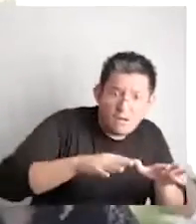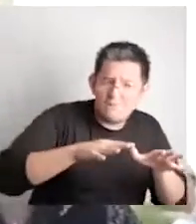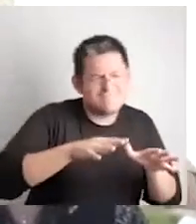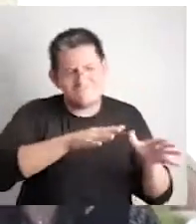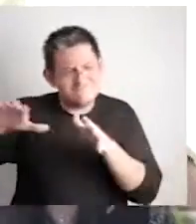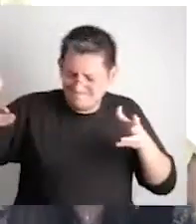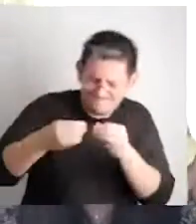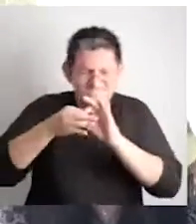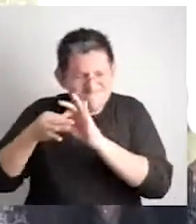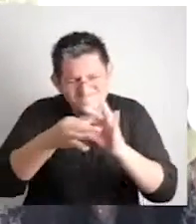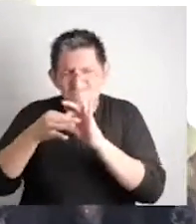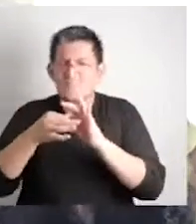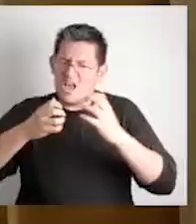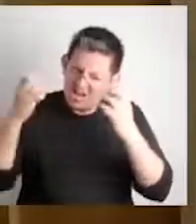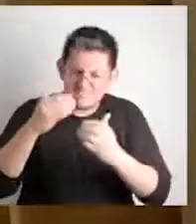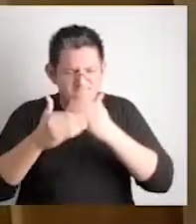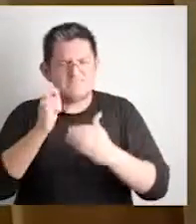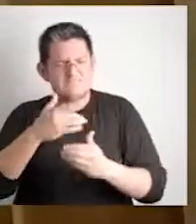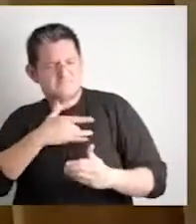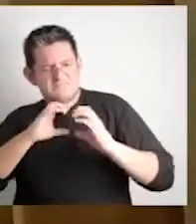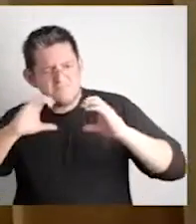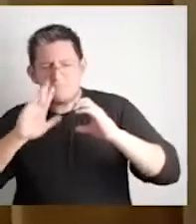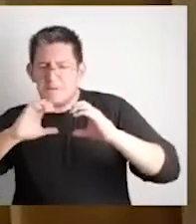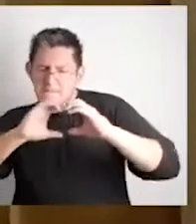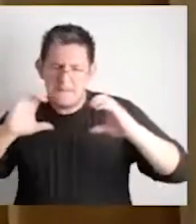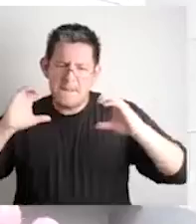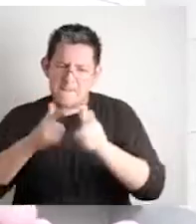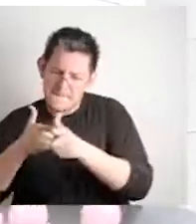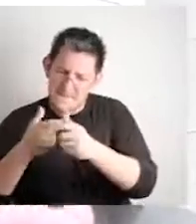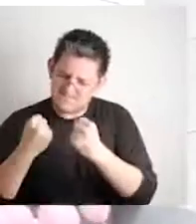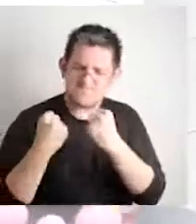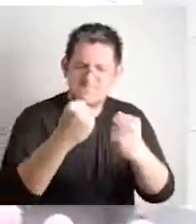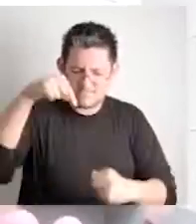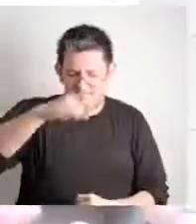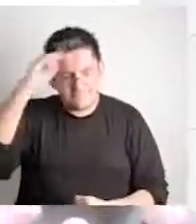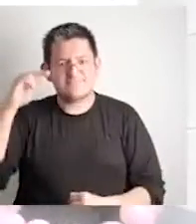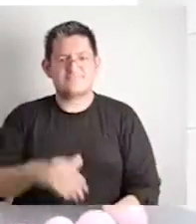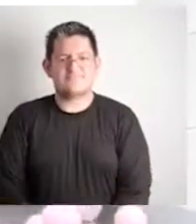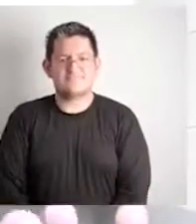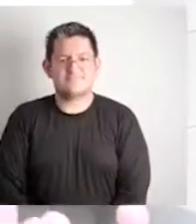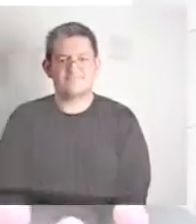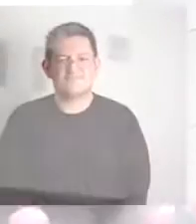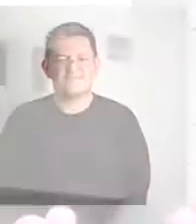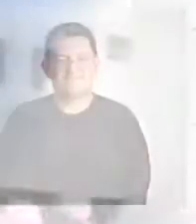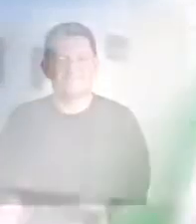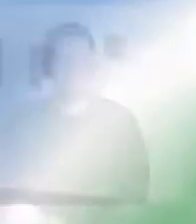nos detienen, nos unen y hacen que el corazón de Nayarit lata más fuerte.